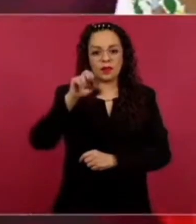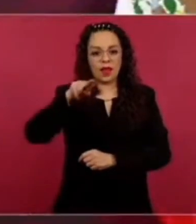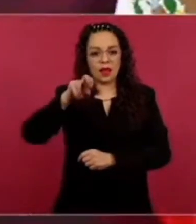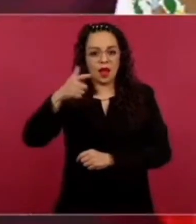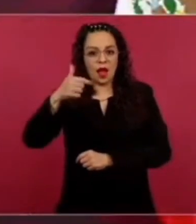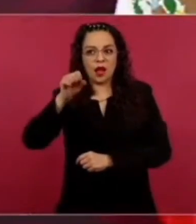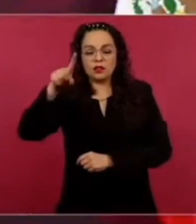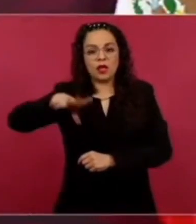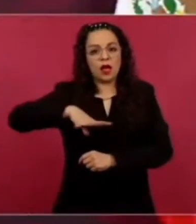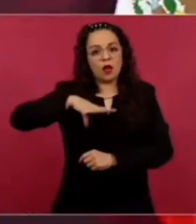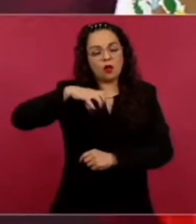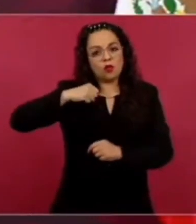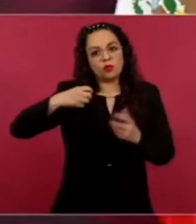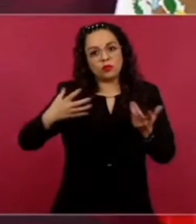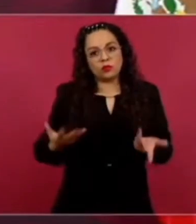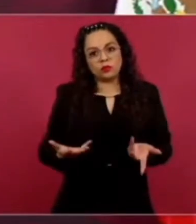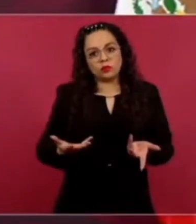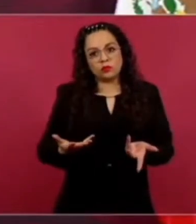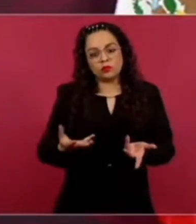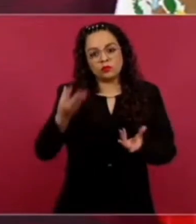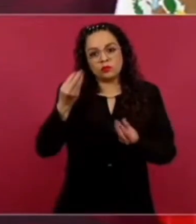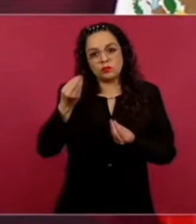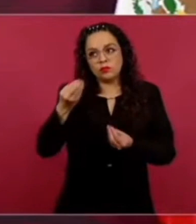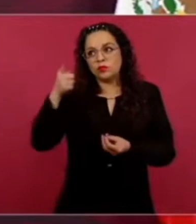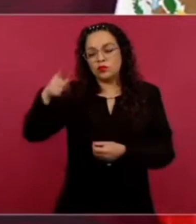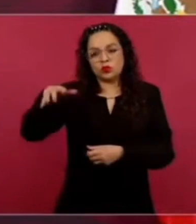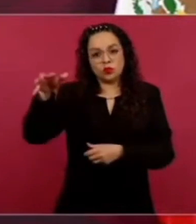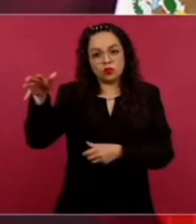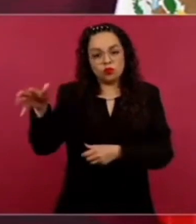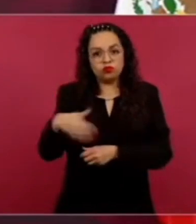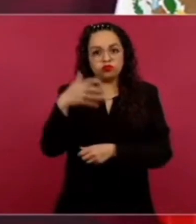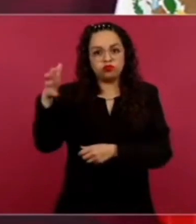Es una reserva única en el mundo de agua